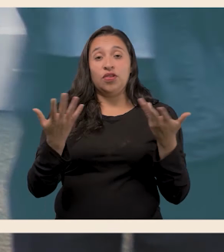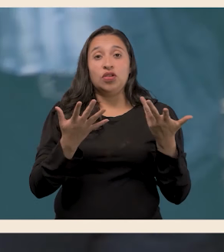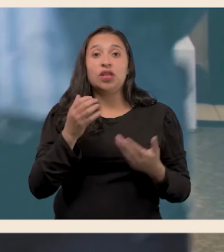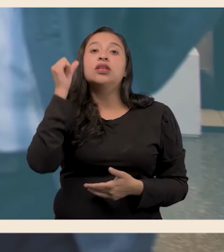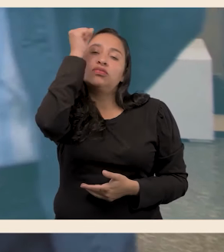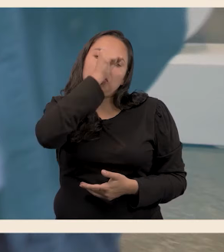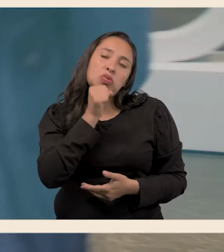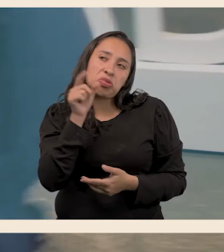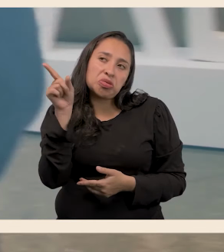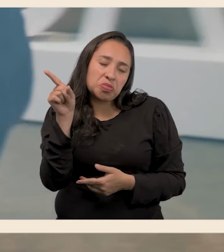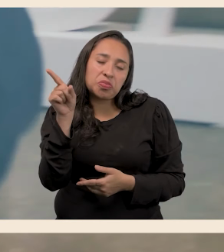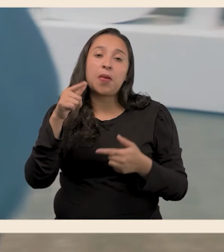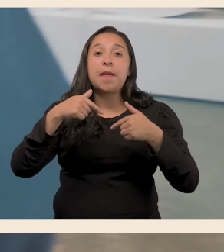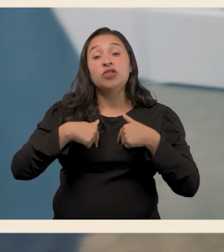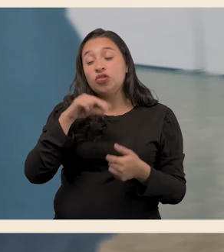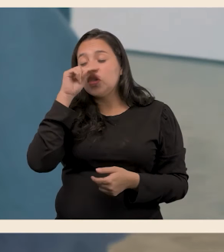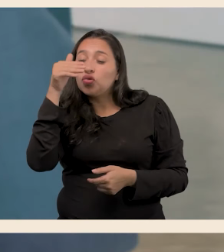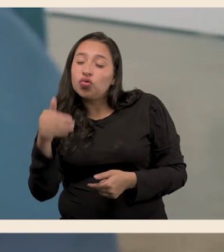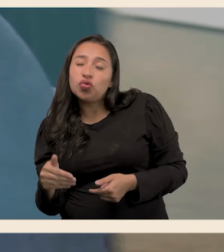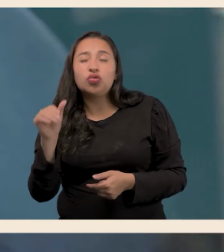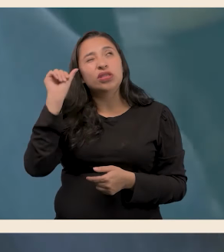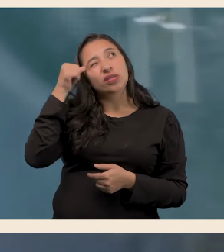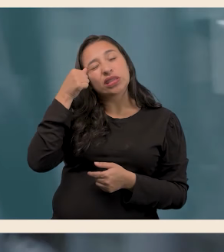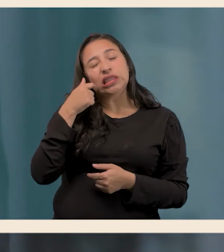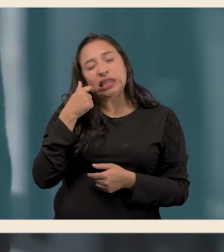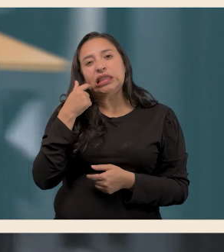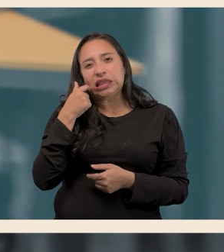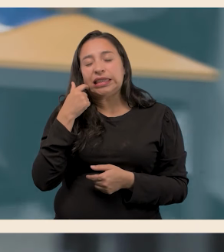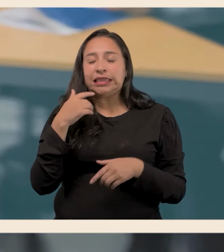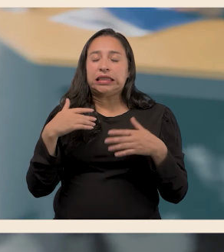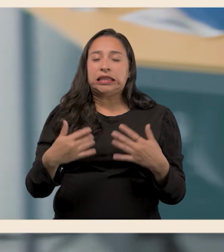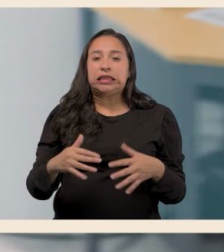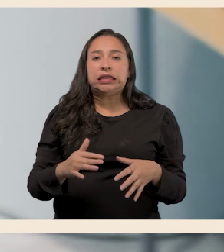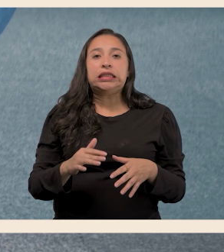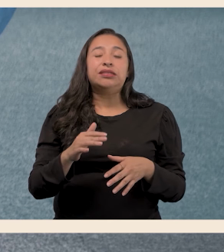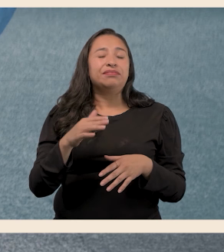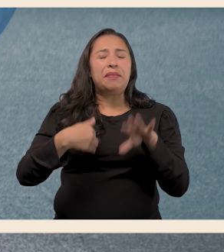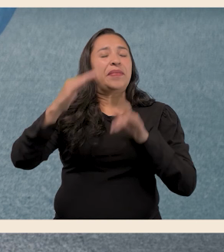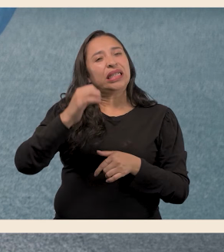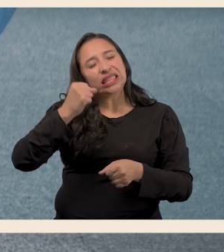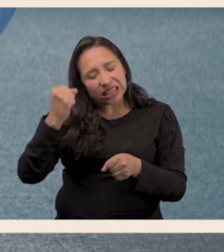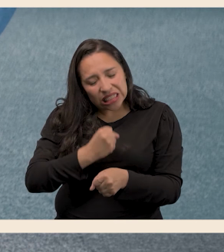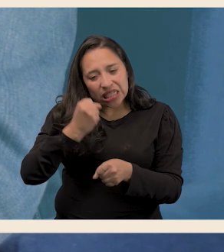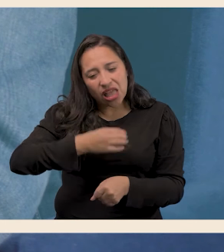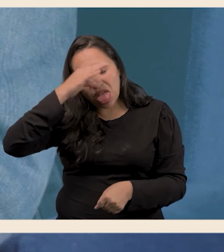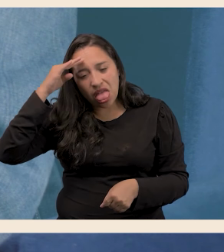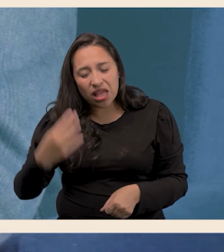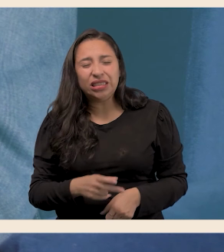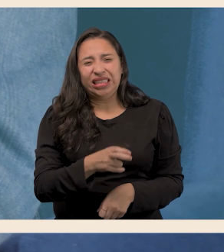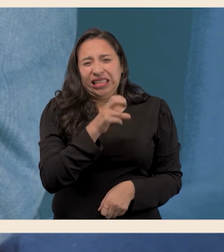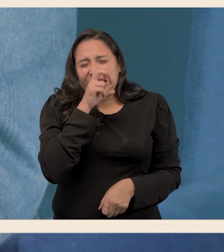en Soacha. Pues mi niñez fue bastante, en parte, como trabajadora.